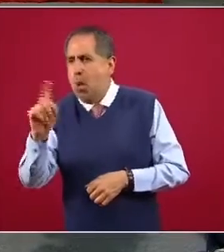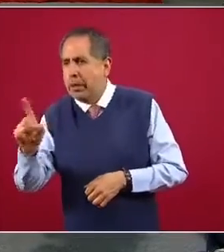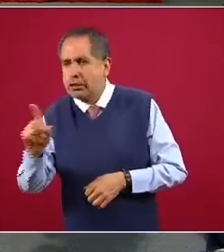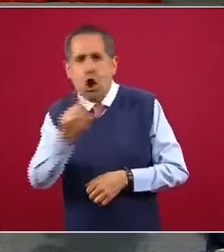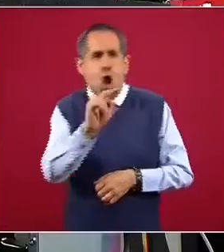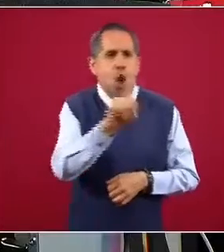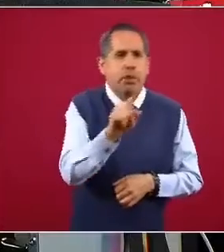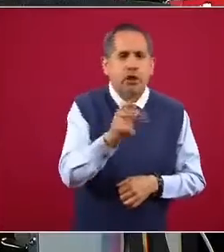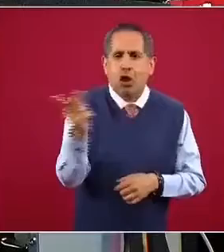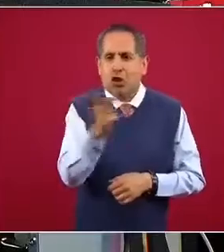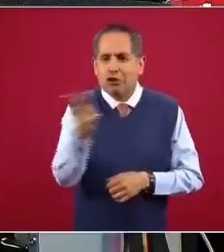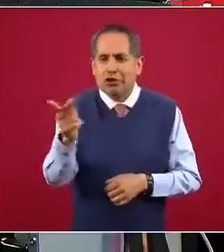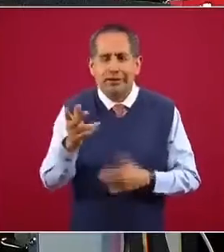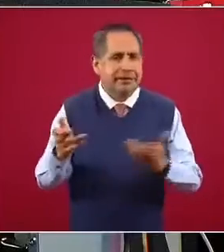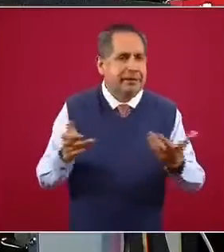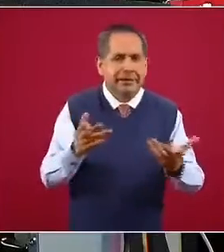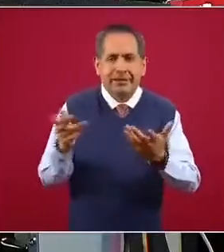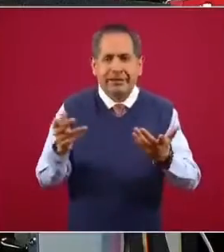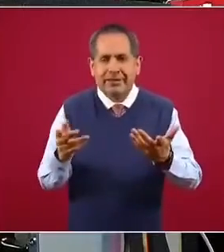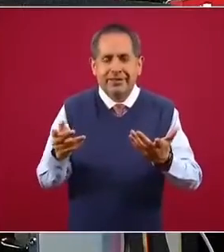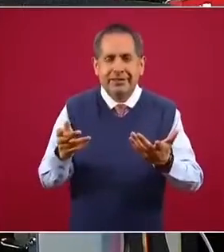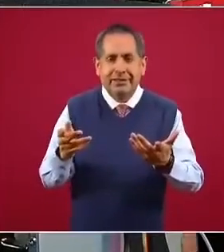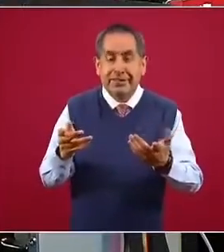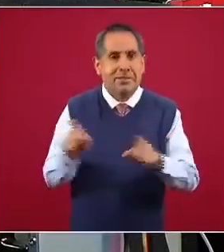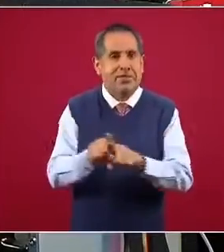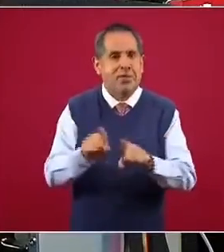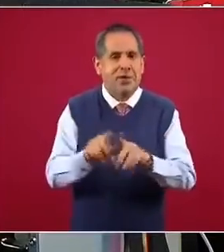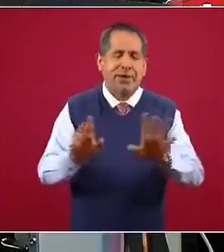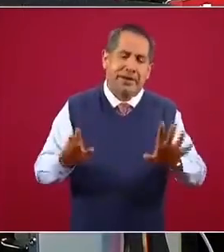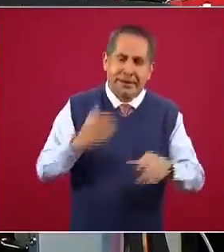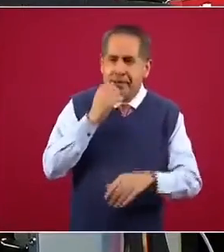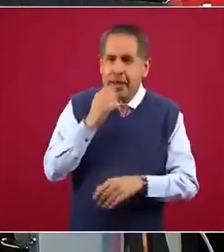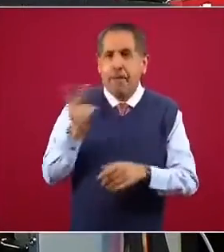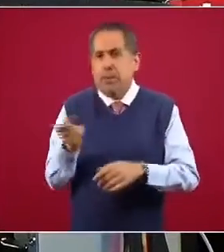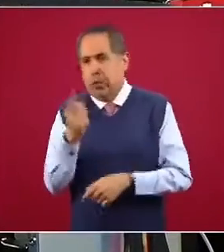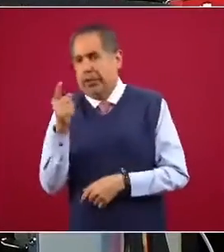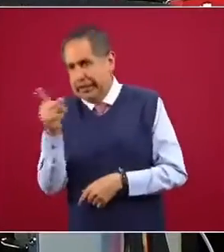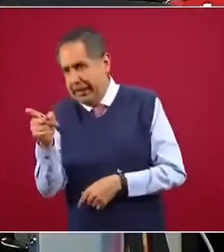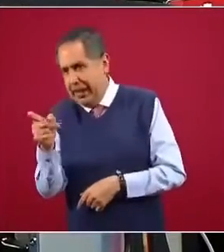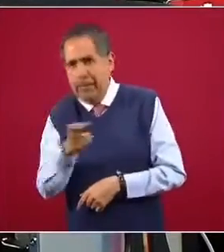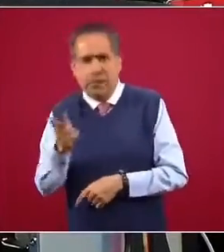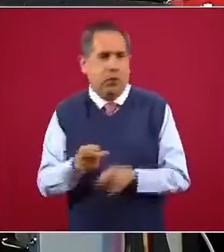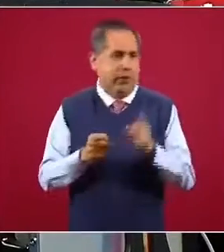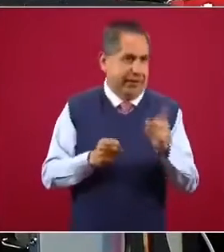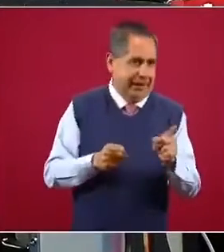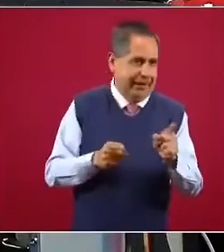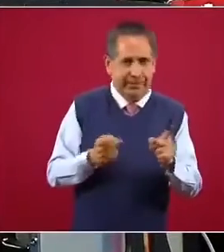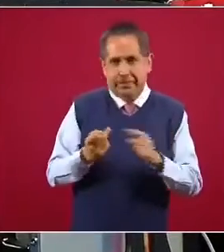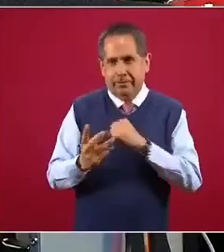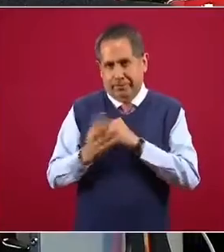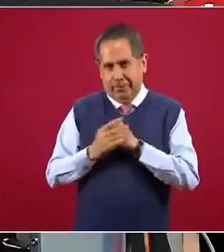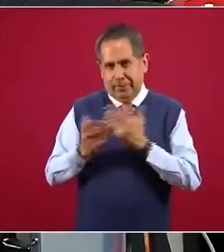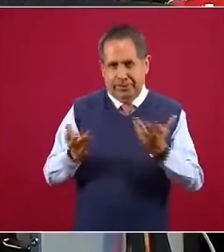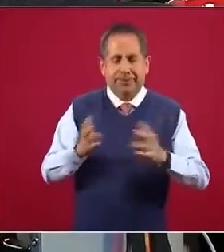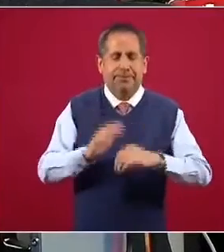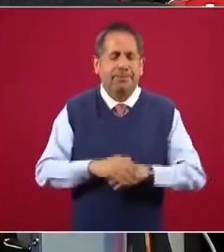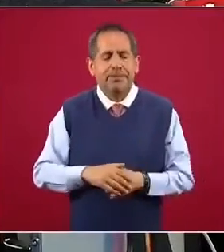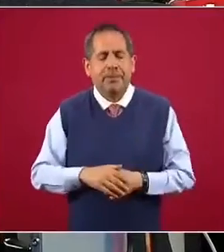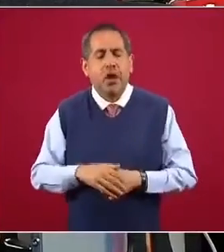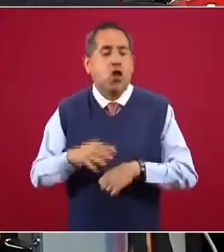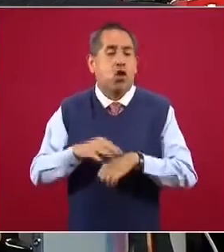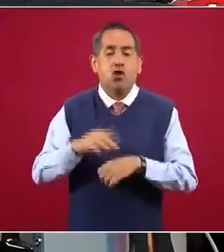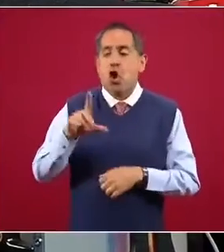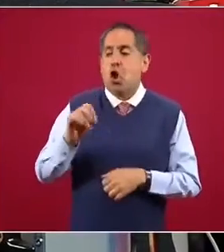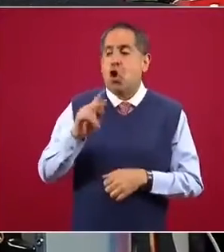Ridaura. López Ridaura, sí. Tengo una pregunta para los dos. Primero, su invitado, si me lo permite. Doctor